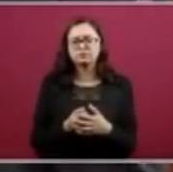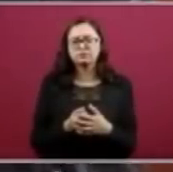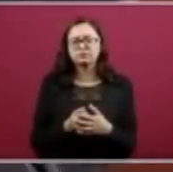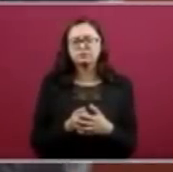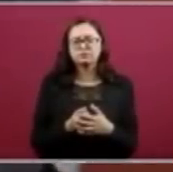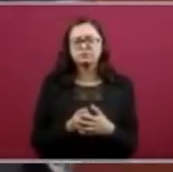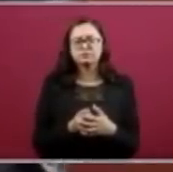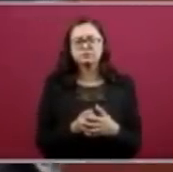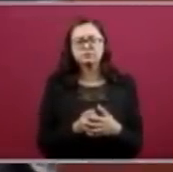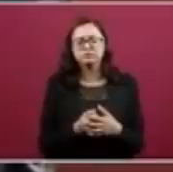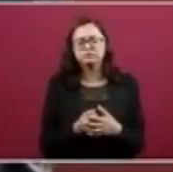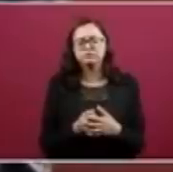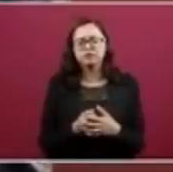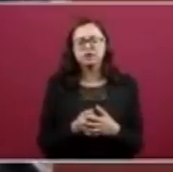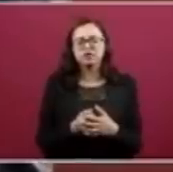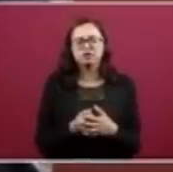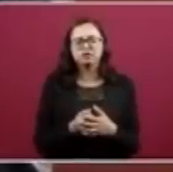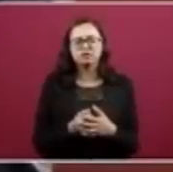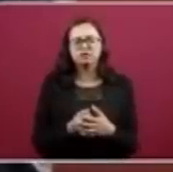un